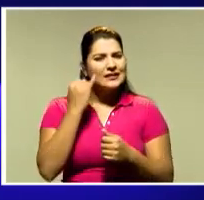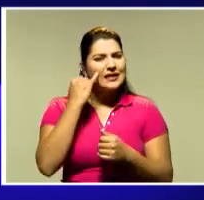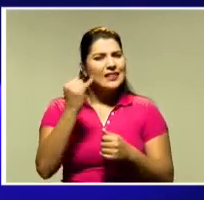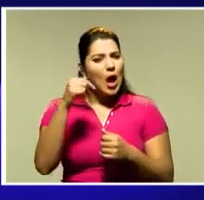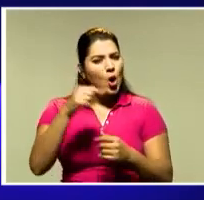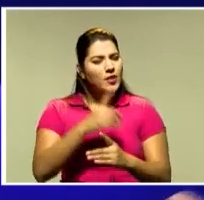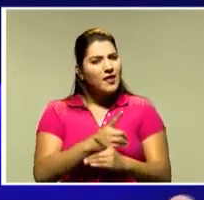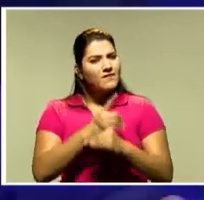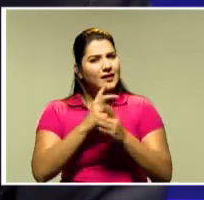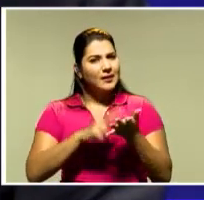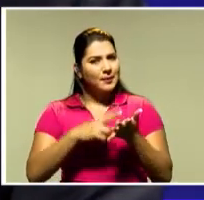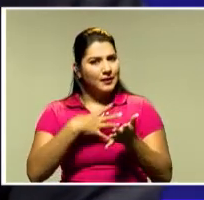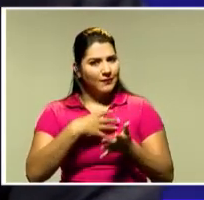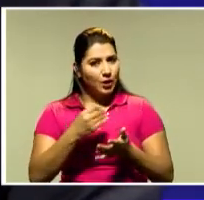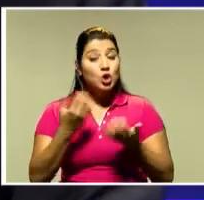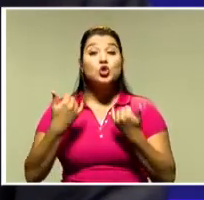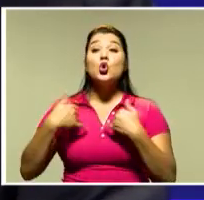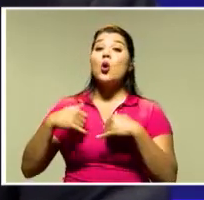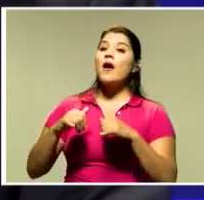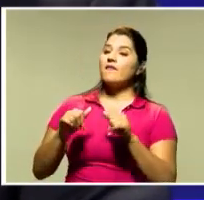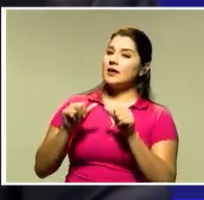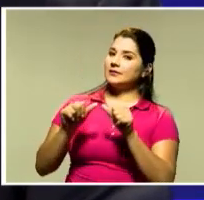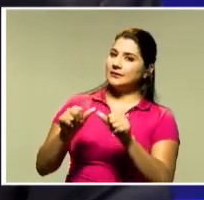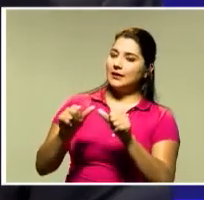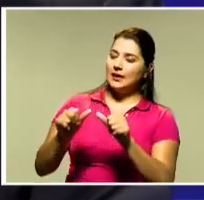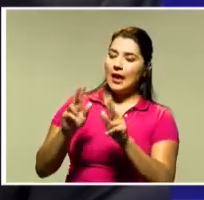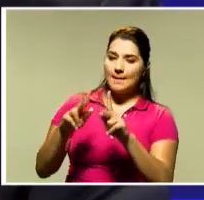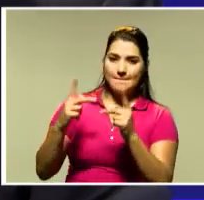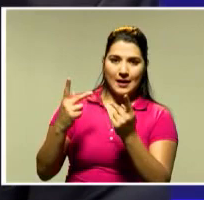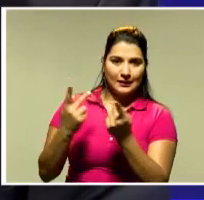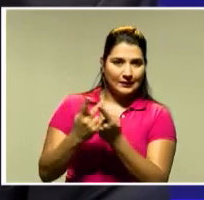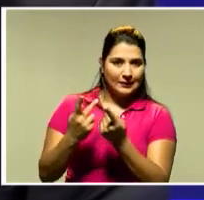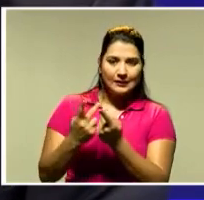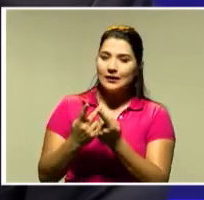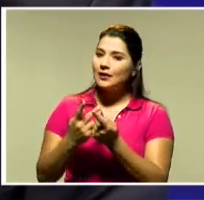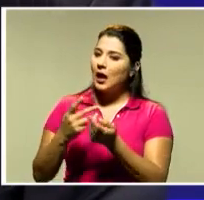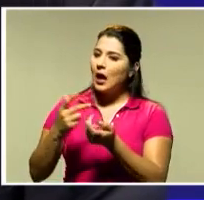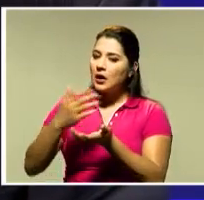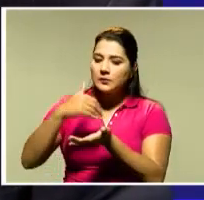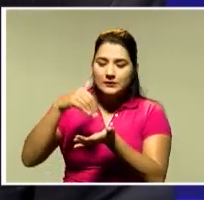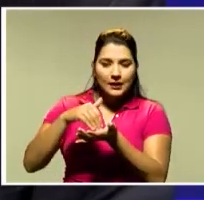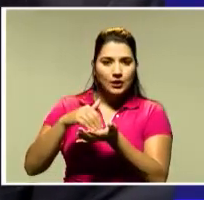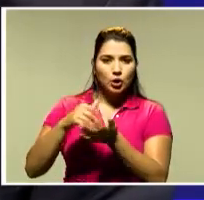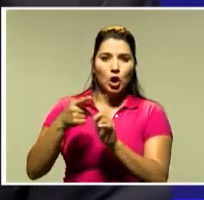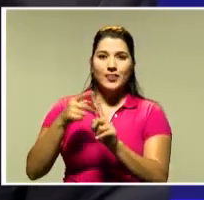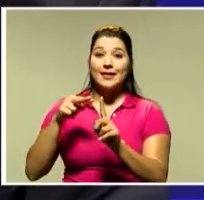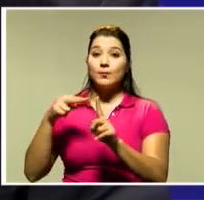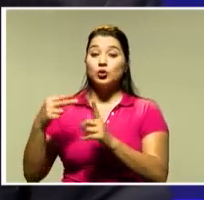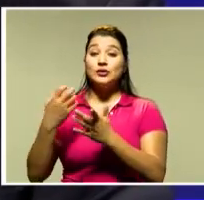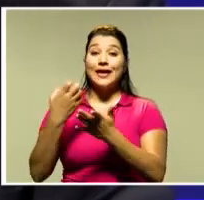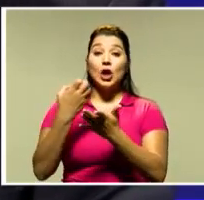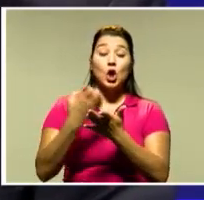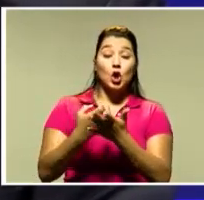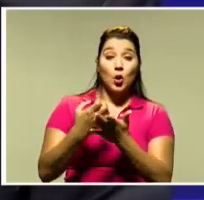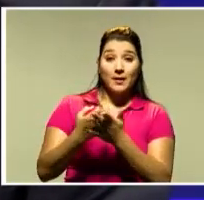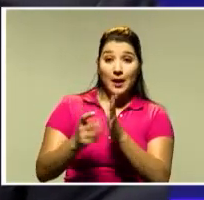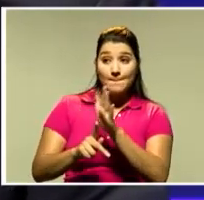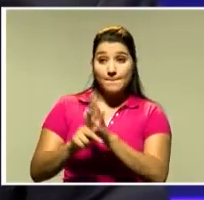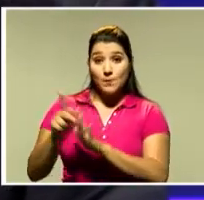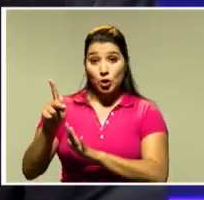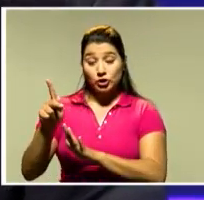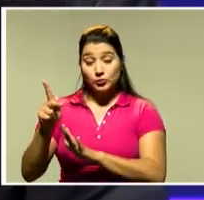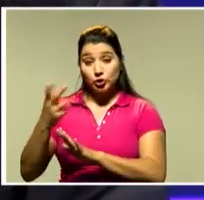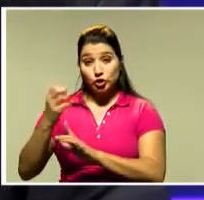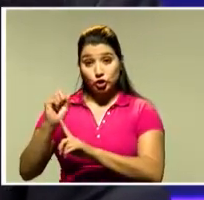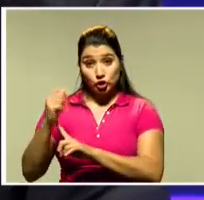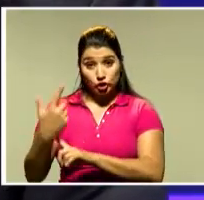Nacional? Sigue siendo el partido de centro, desde el punto de vista económico, desde el punto de vista del progresismo social y desde el punto